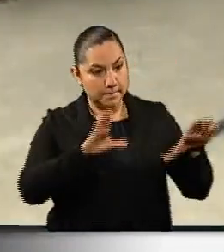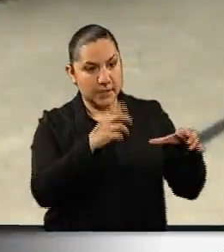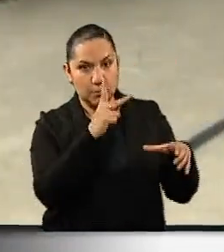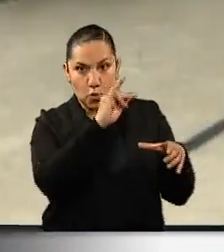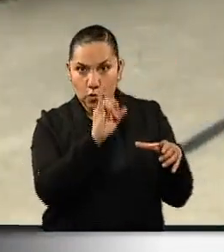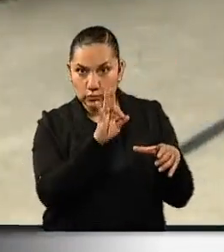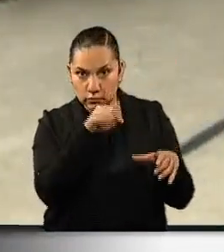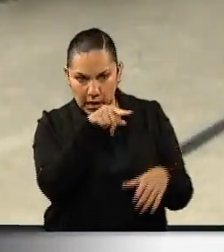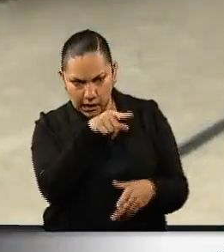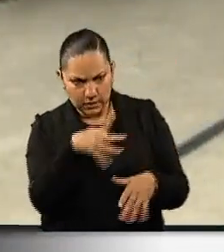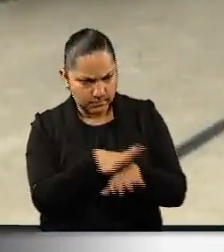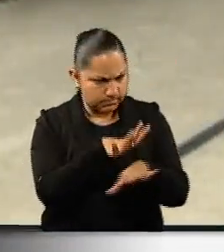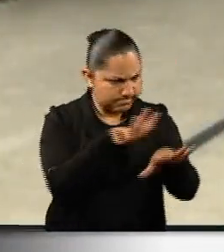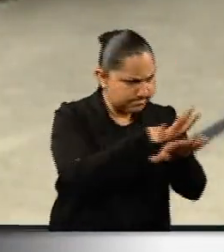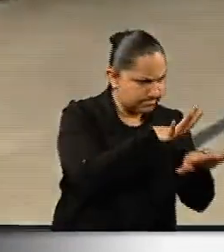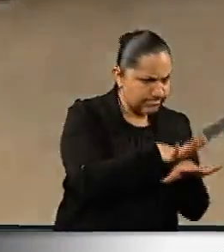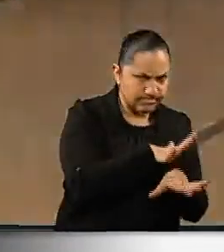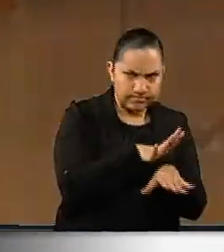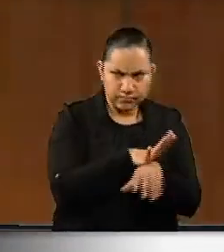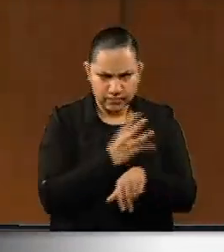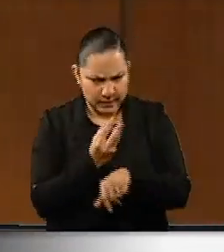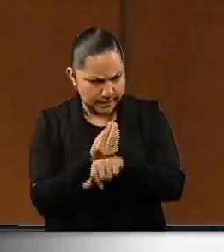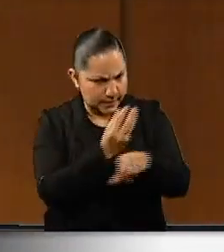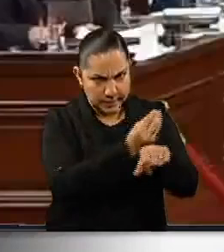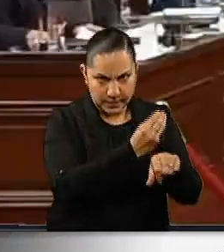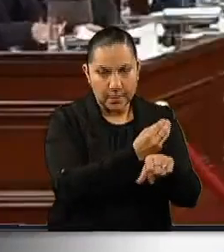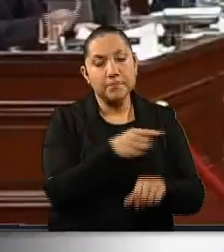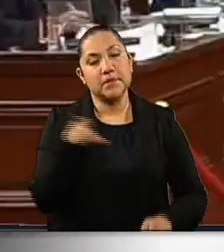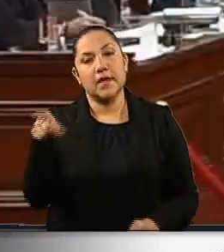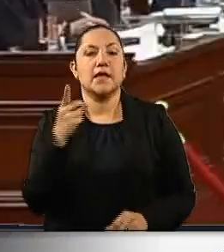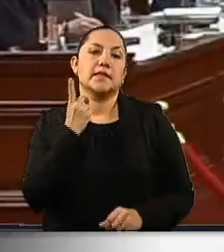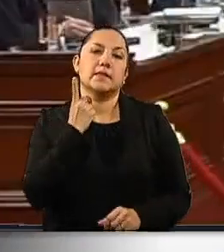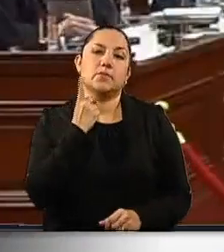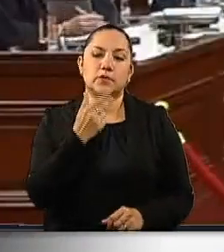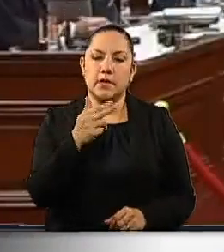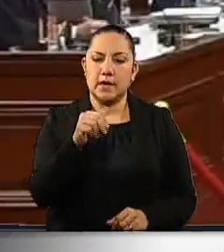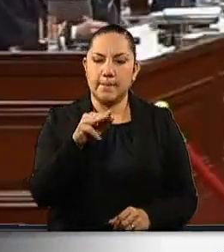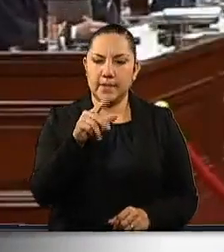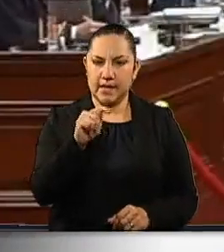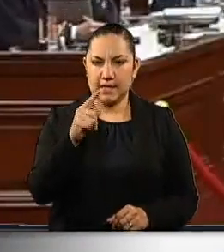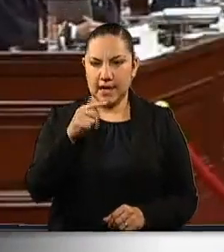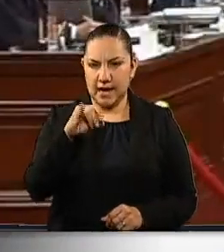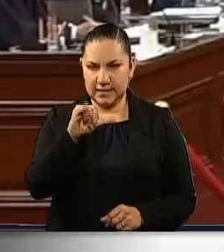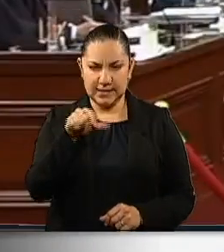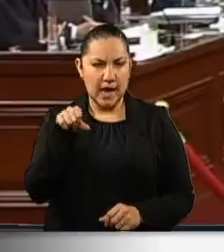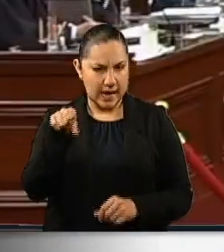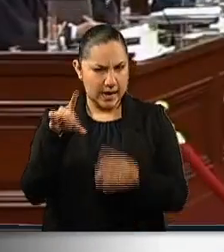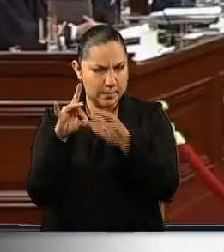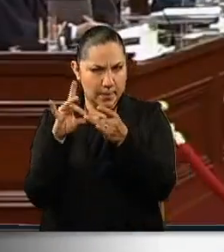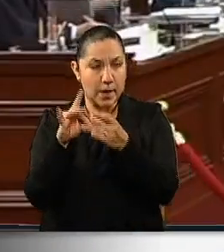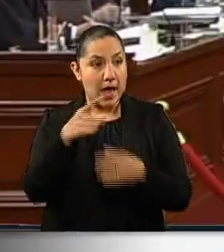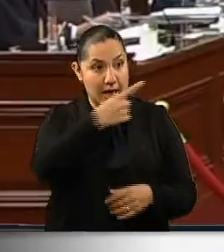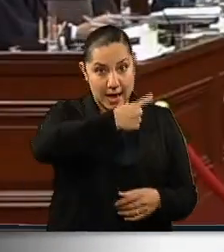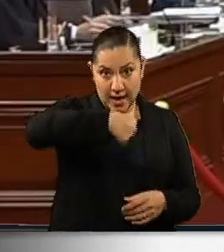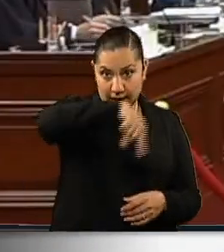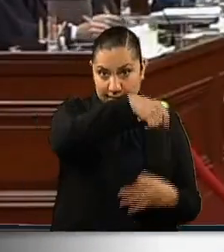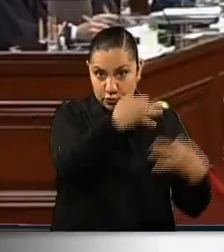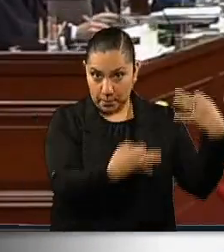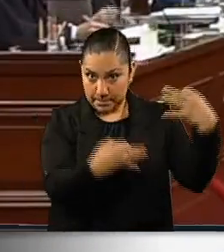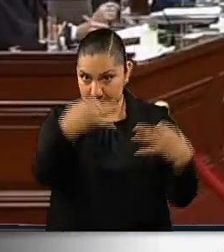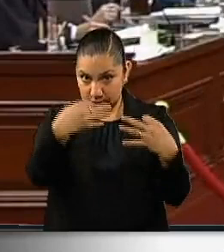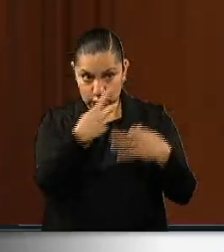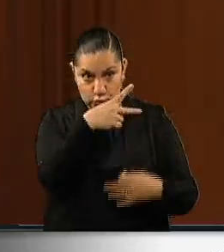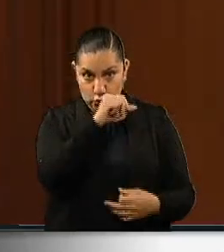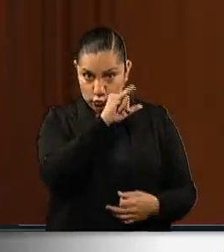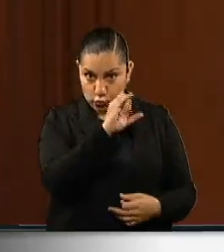Judicial. Fue el diputado Hamlet García Almaguer quien inició el debate al puntualizar que las y los ministros de la Suprema Corte solo